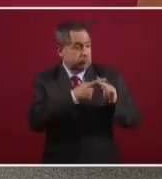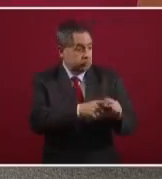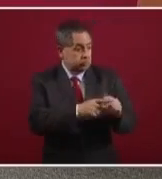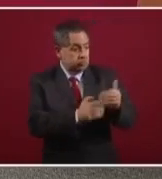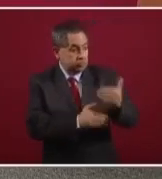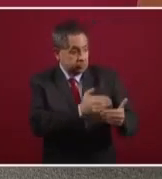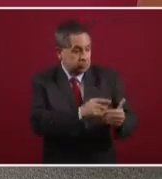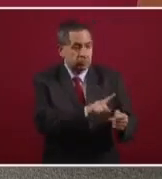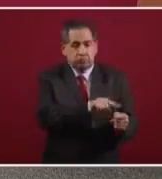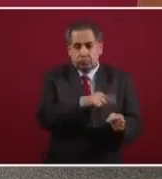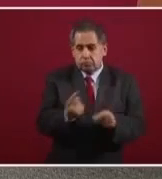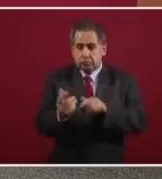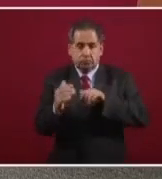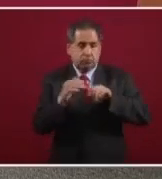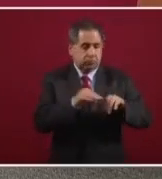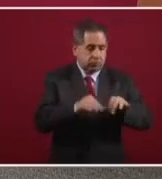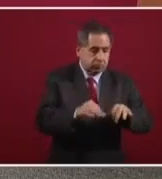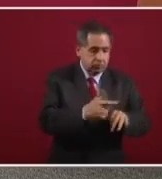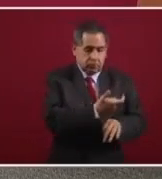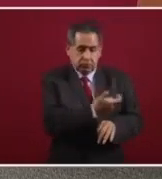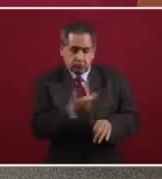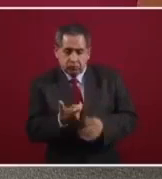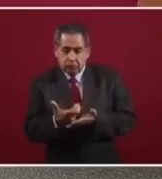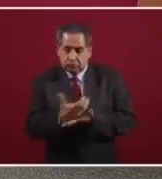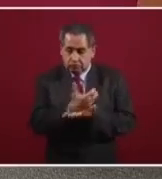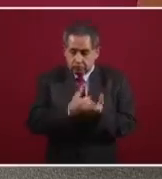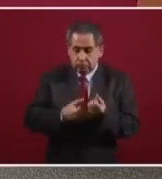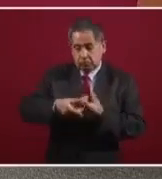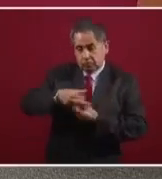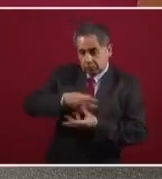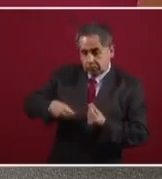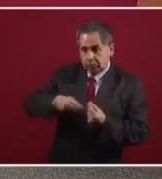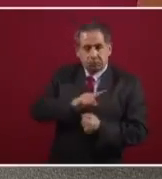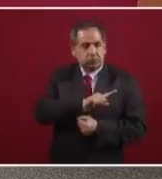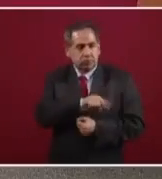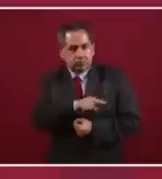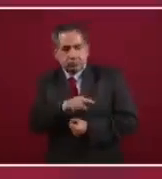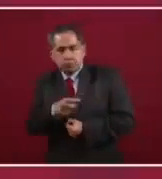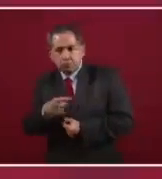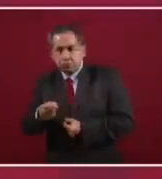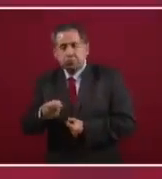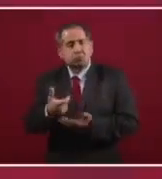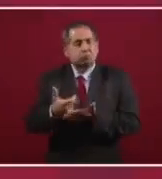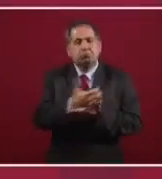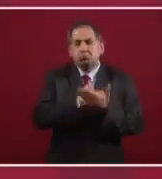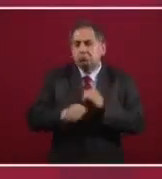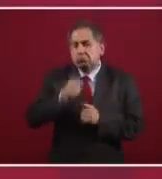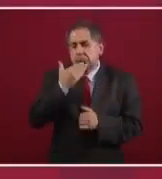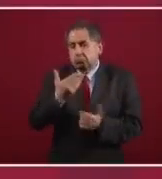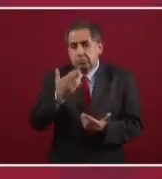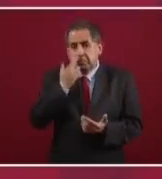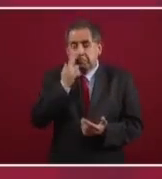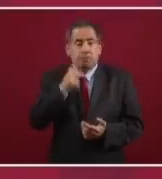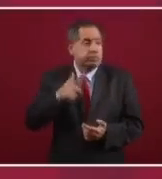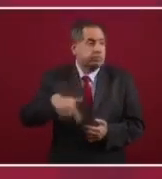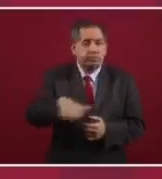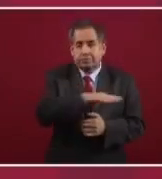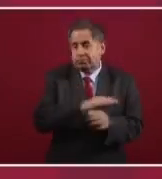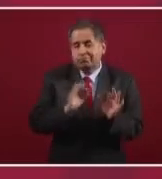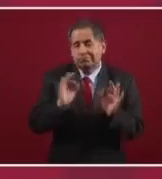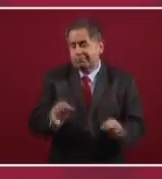construcción se generan muchos empleos, se reactiva pronto la economía y estamos seguros que